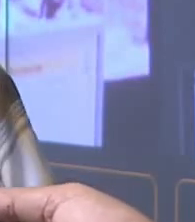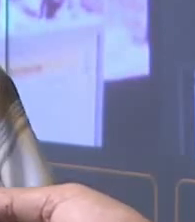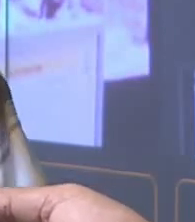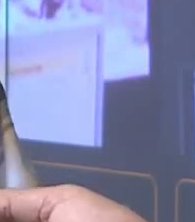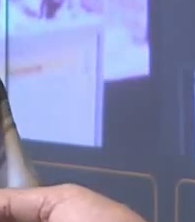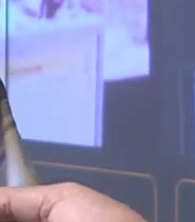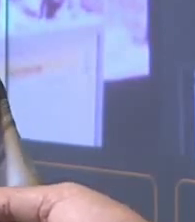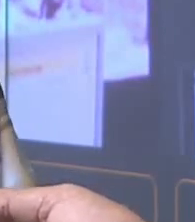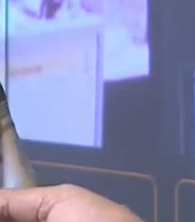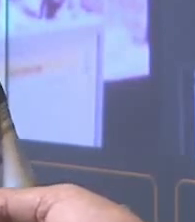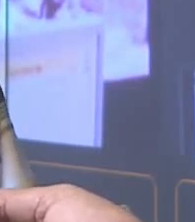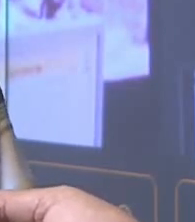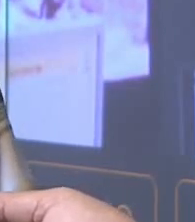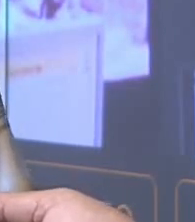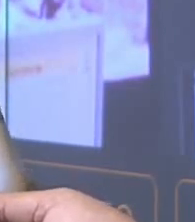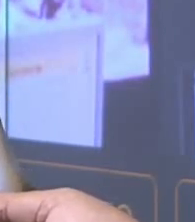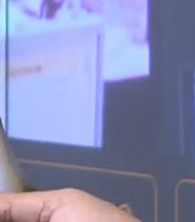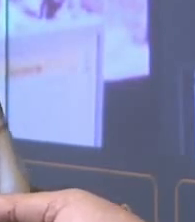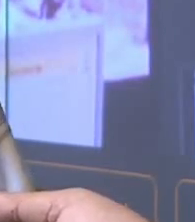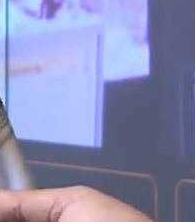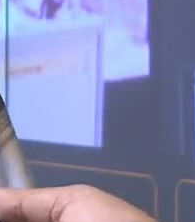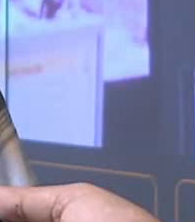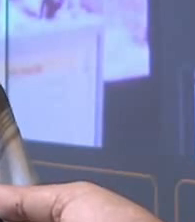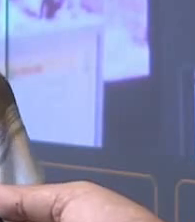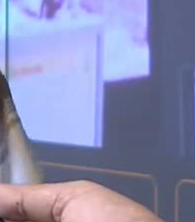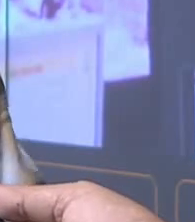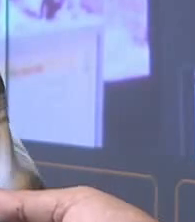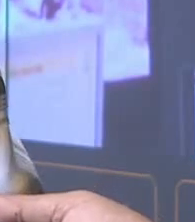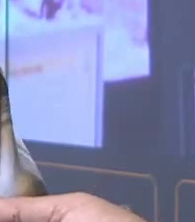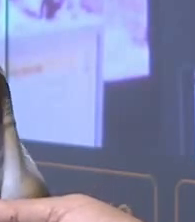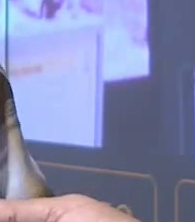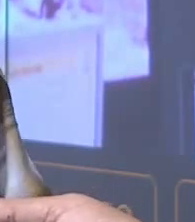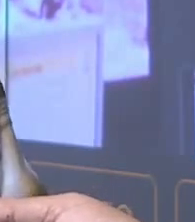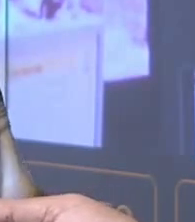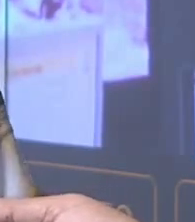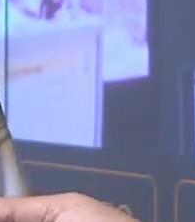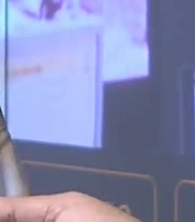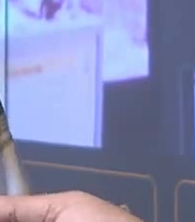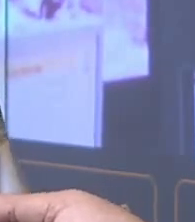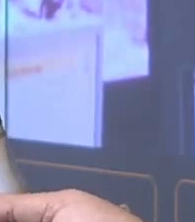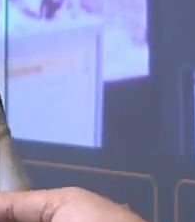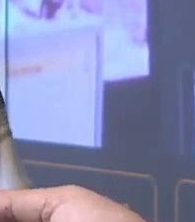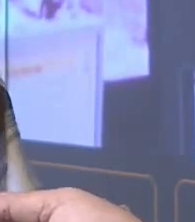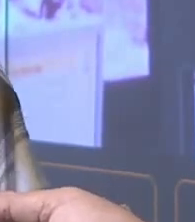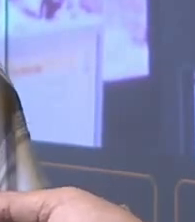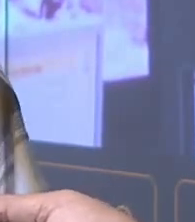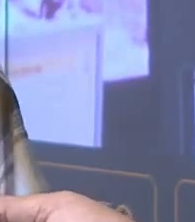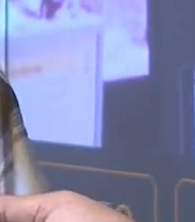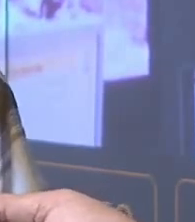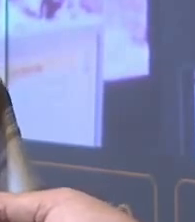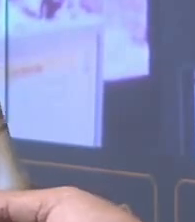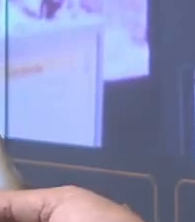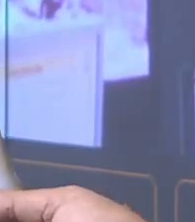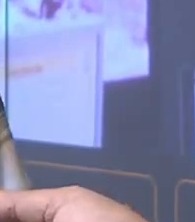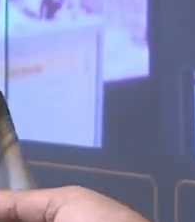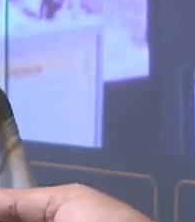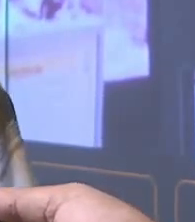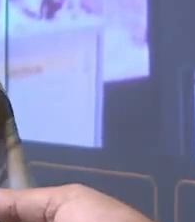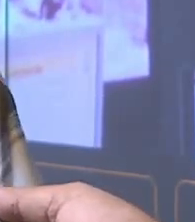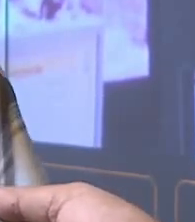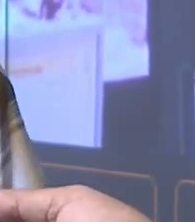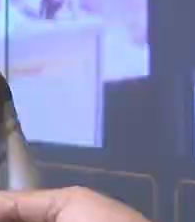bueno, ya se realizarán las mediciones. Si todo va bien, la unidad puede sincronizar. Si hay algún ajuste que realizar,